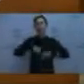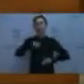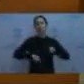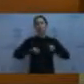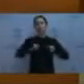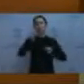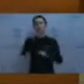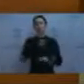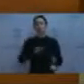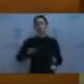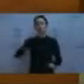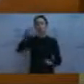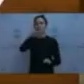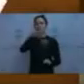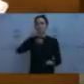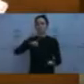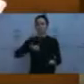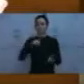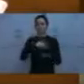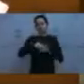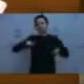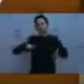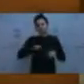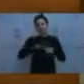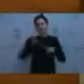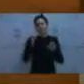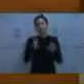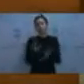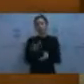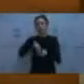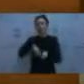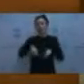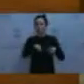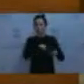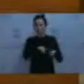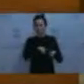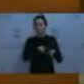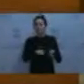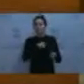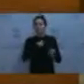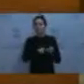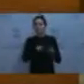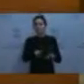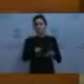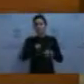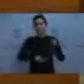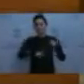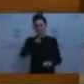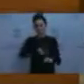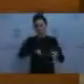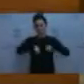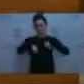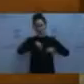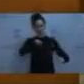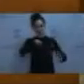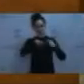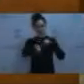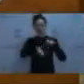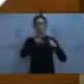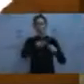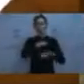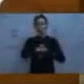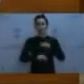comunidades autónomas, el fondo de compensación interterritorial. Las nuevas obras o infraestructuras que se pueden